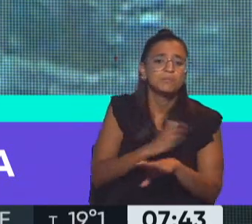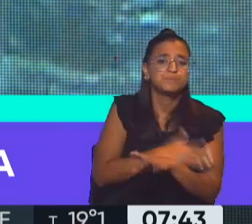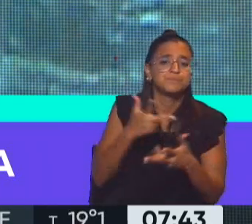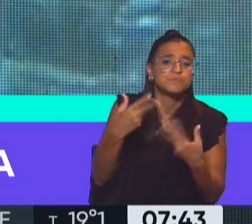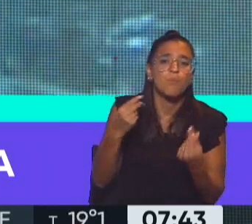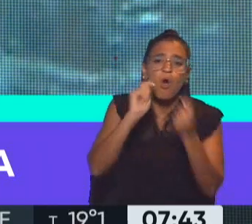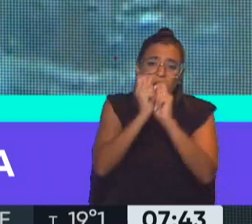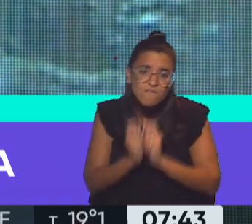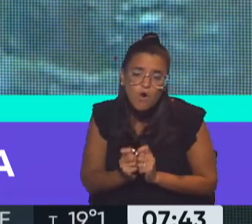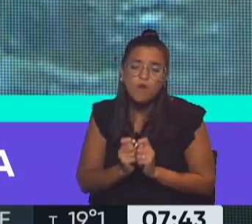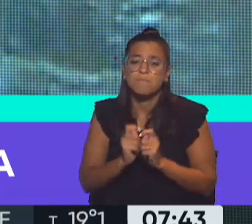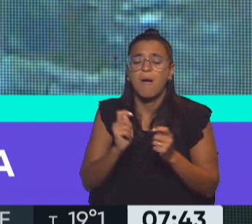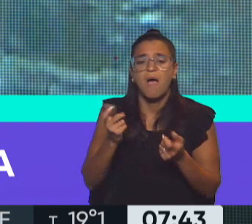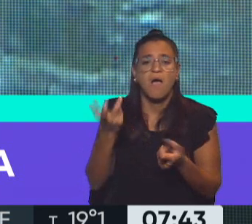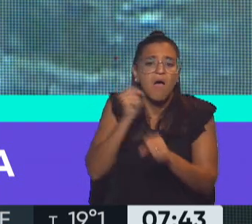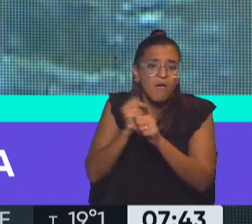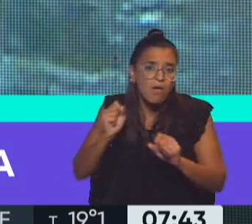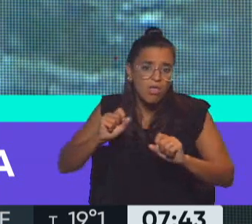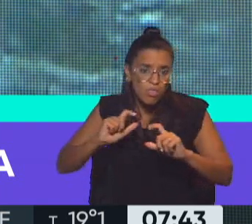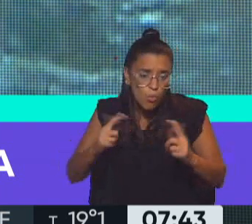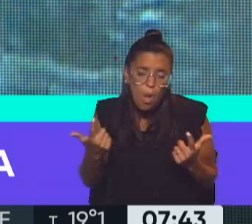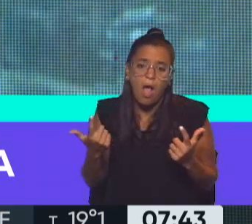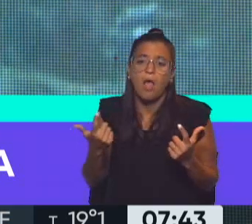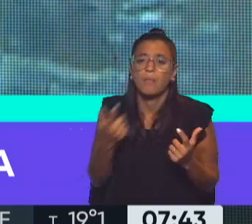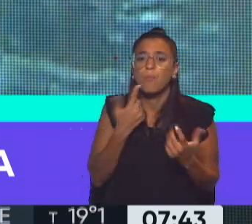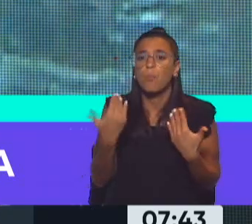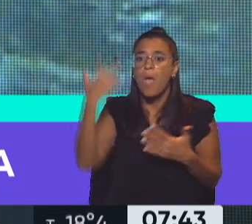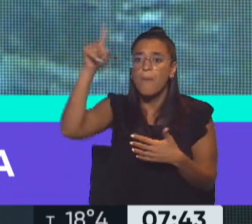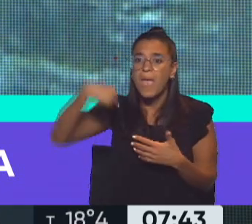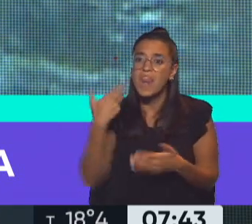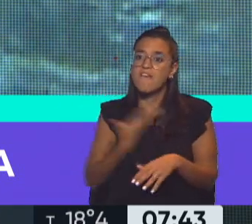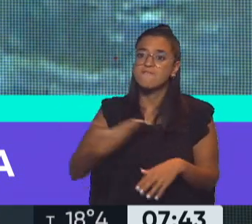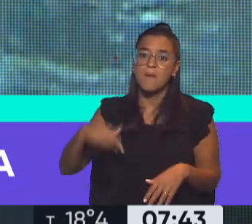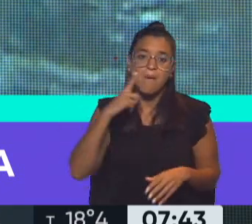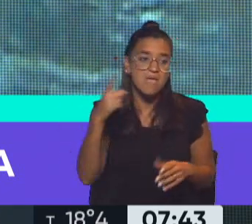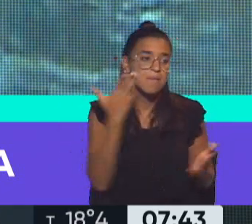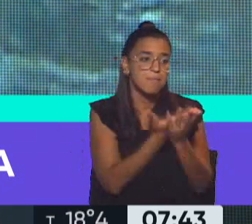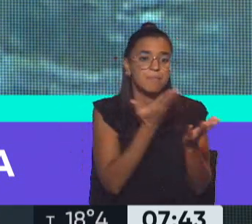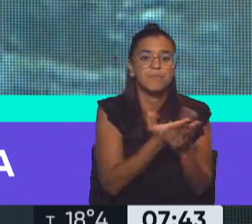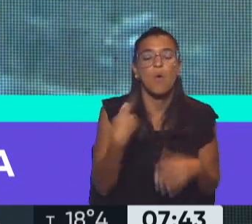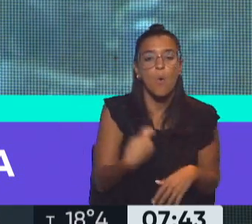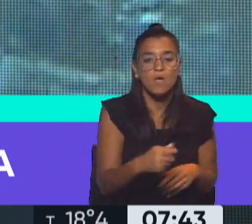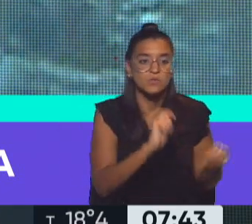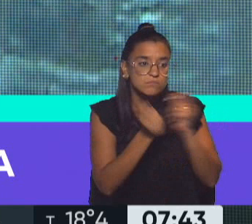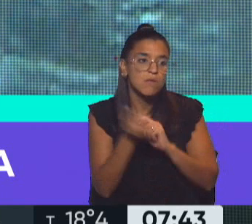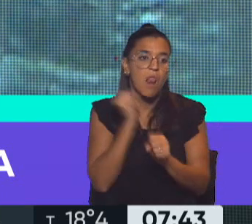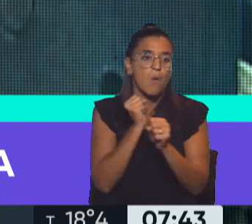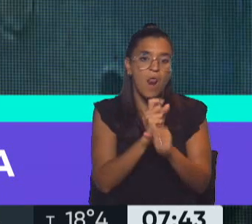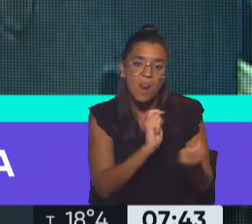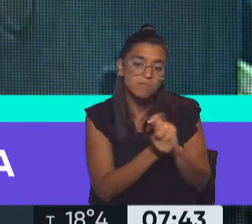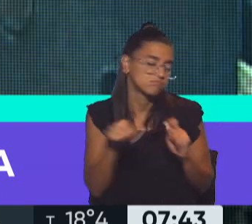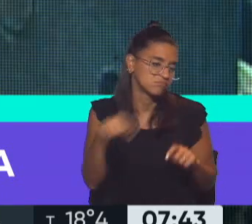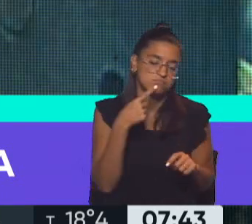reformas estructurales, que era uno de los problemas que se hablaba, que podía venir el fondo y pedir una reforma jubilatoria, una reforma laboral. Eso ya sabemos que